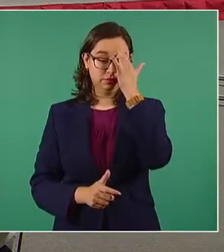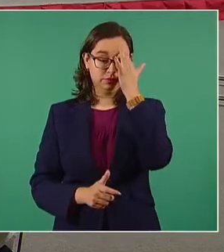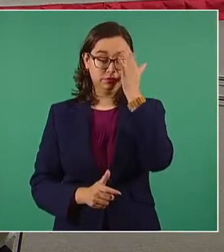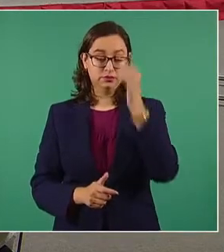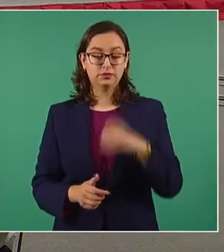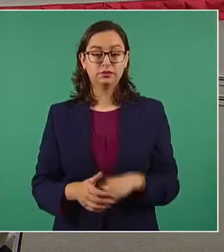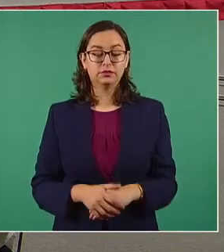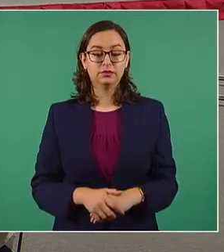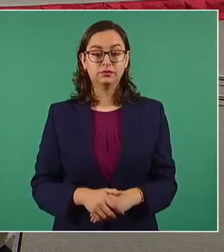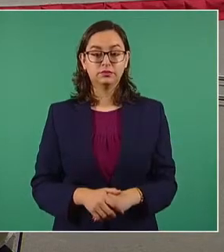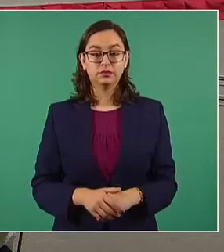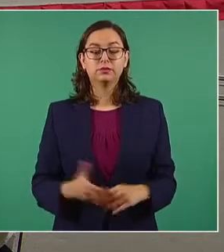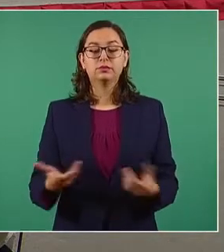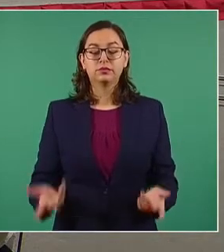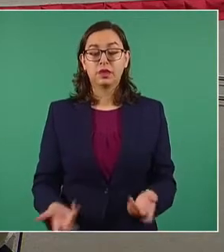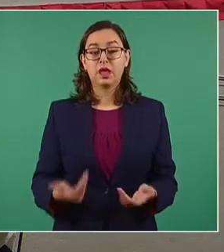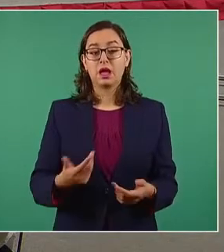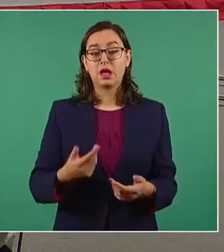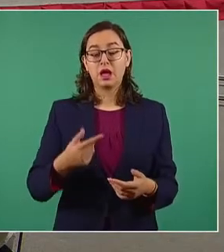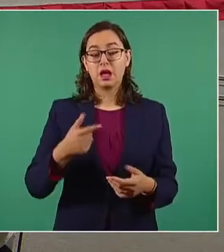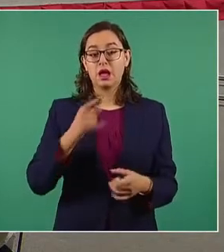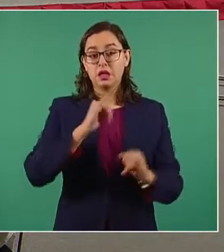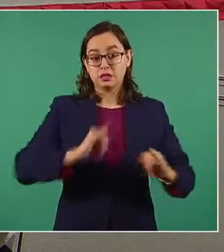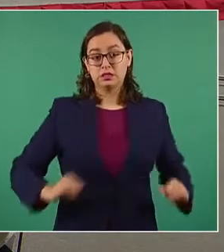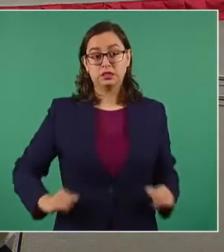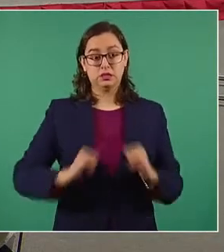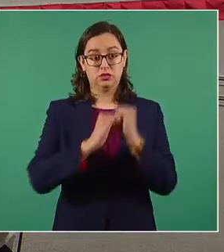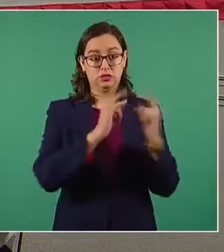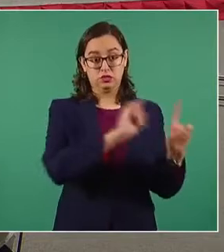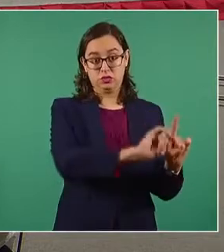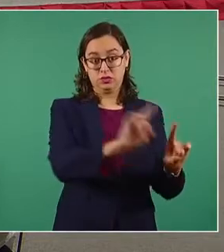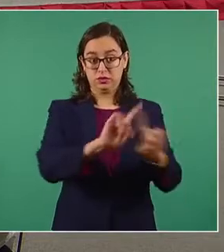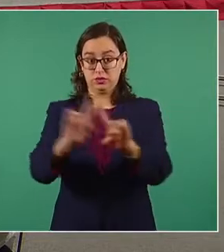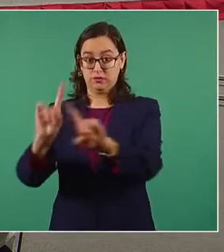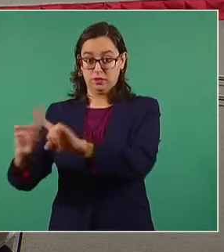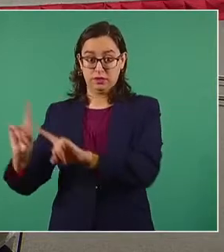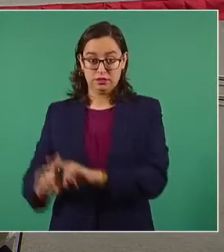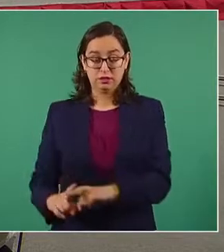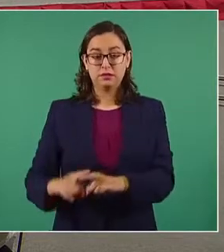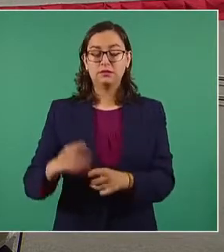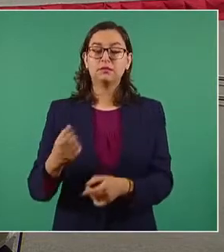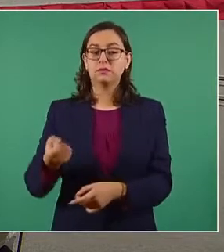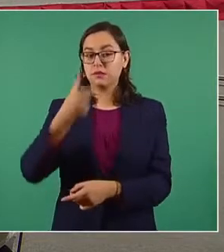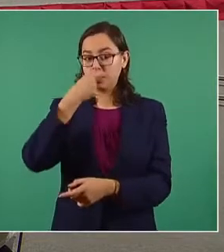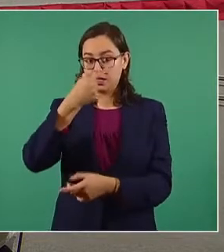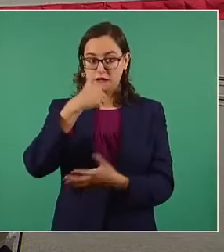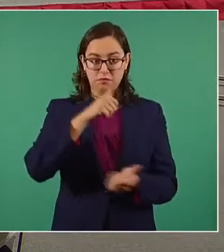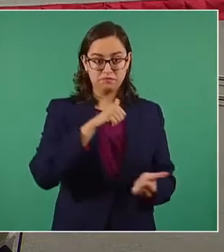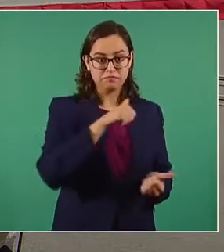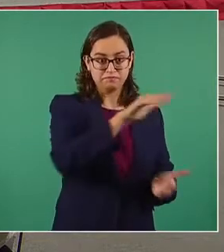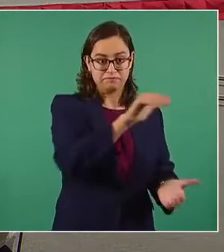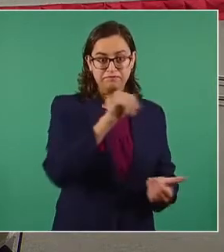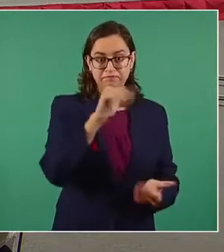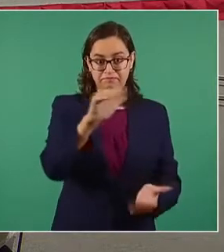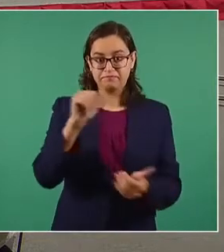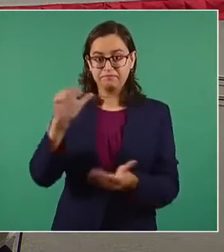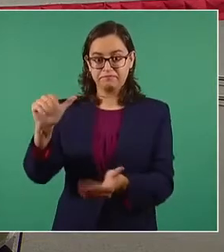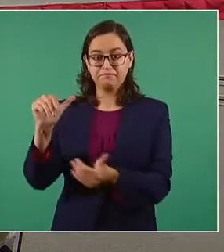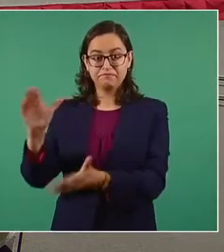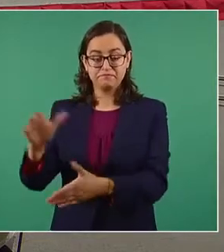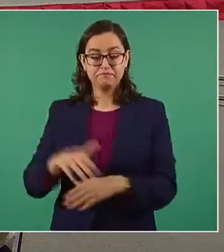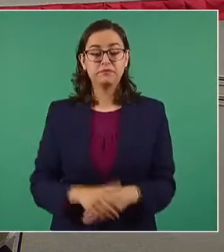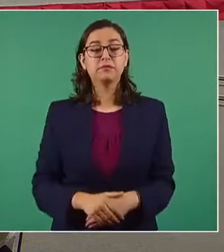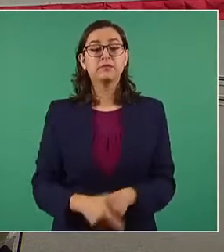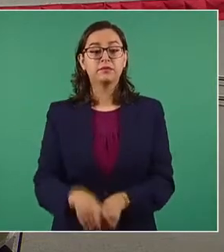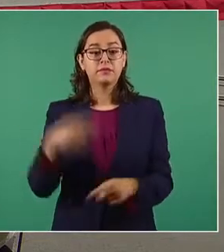suministro de insumos médicos para cada una de las instituciones que aparecen en la columna del lado izquierdo, y como pueden ver, hasta el